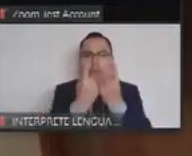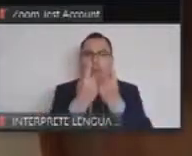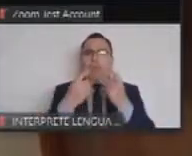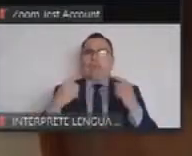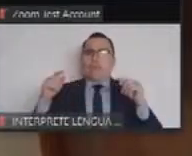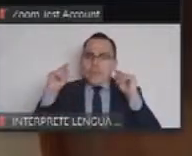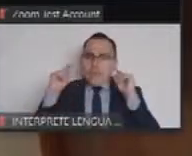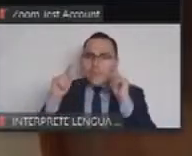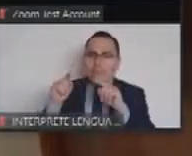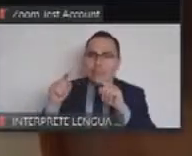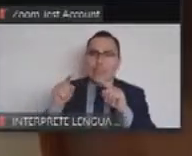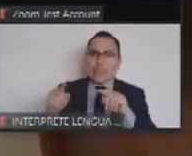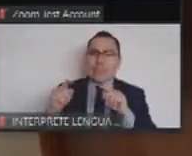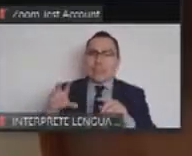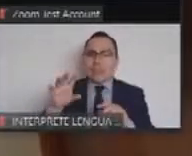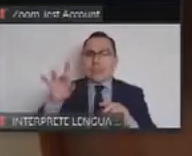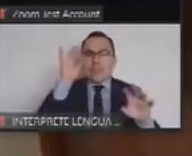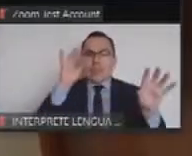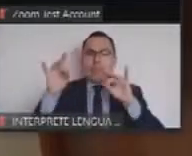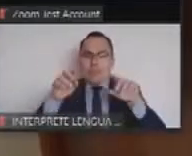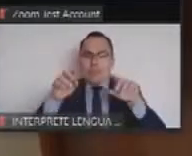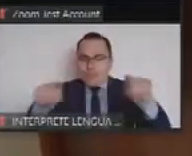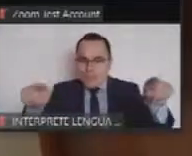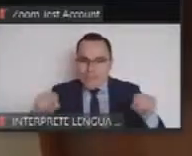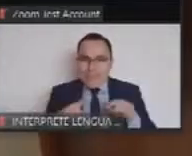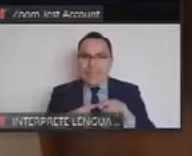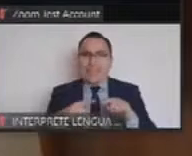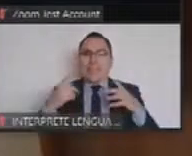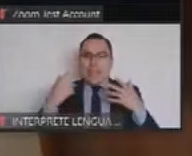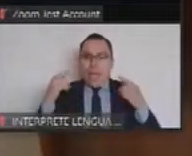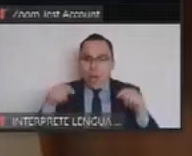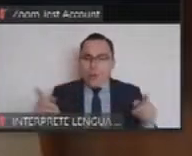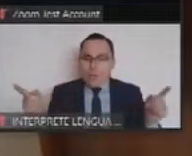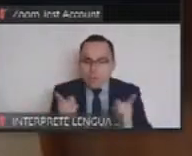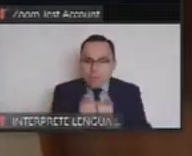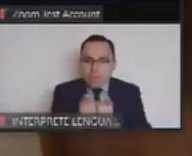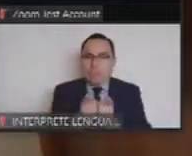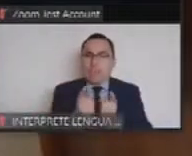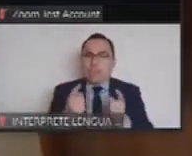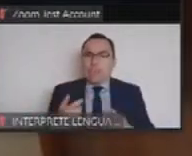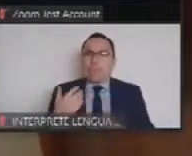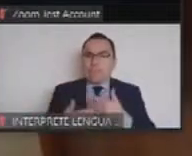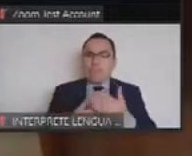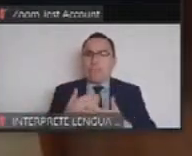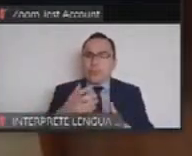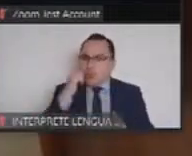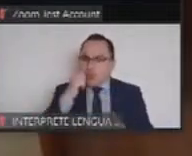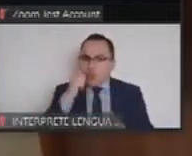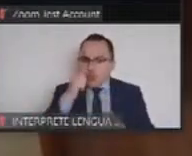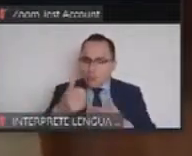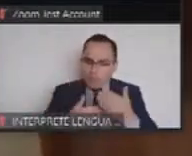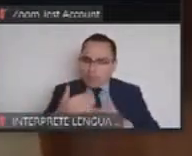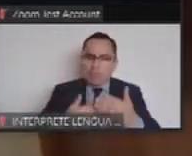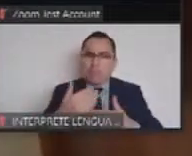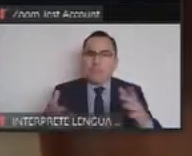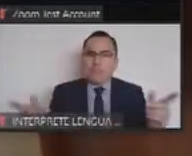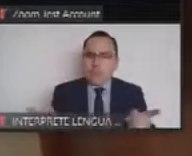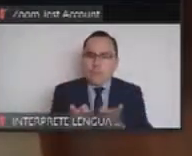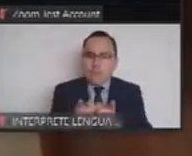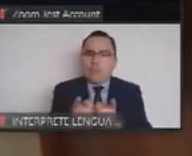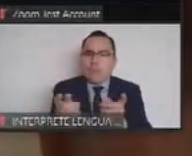en ellos encontramos espacios que cada vez se acotan más, cada vez se hacen más estrechos,